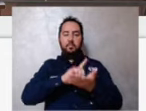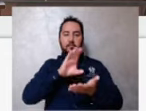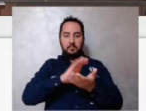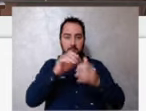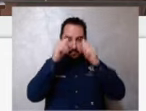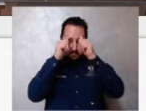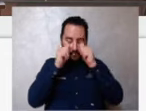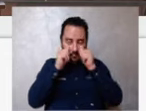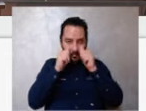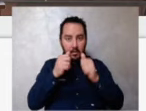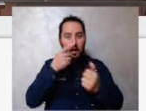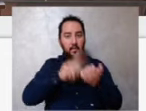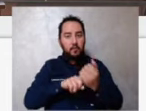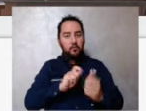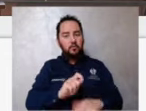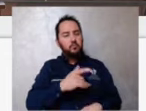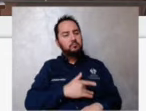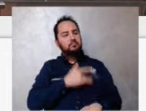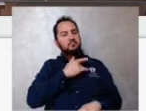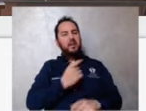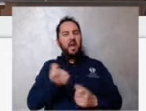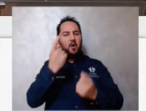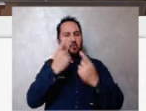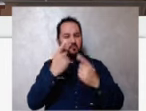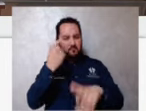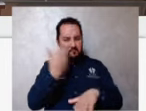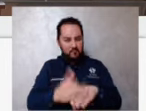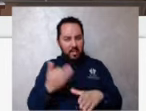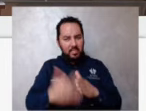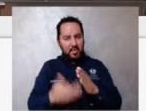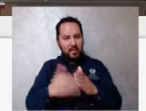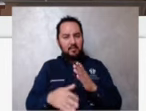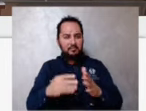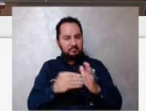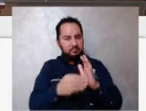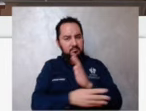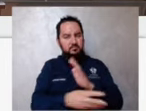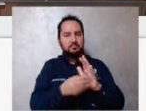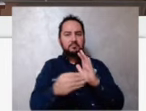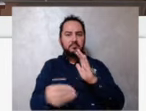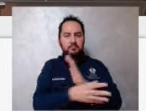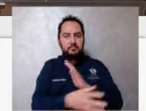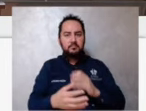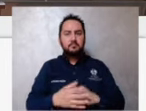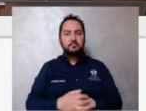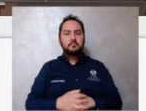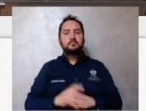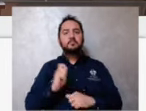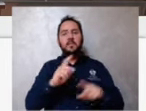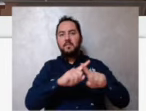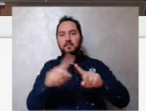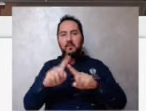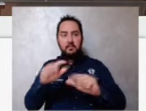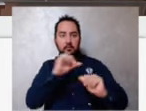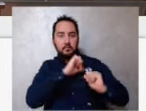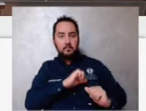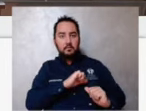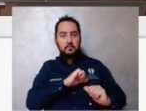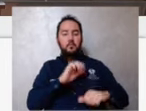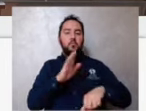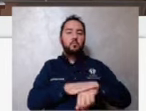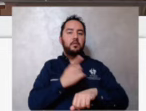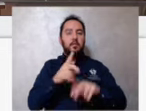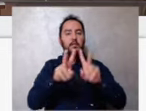visual, en el cual impugnó presuntas omisiones legislativas y administrativas de diversas autoridades de